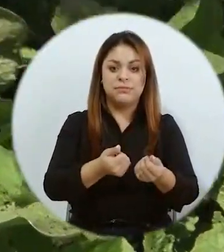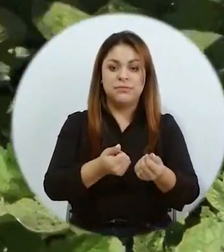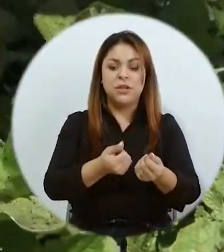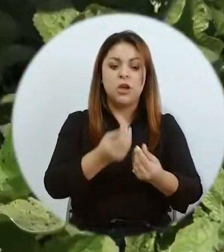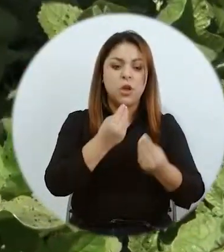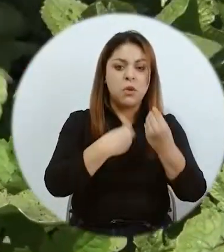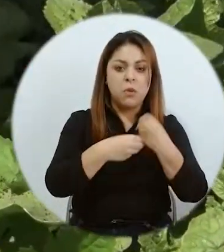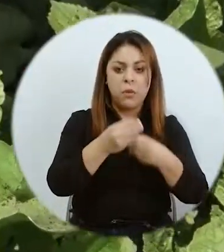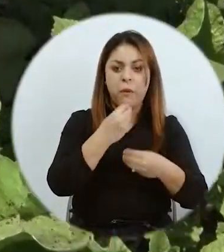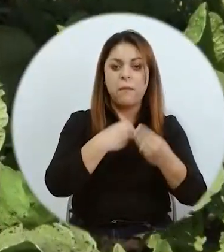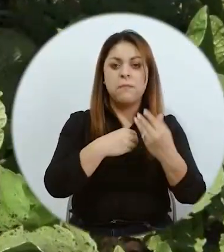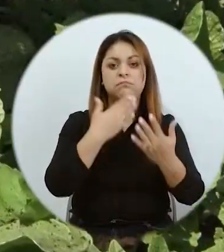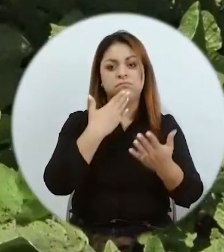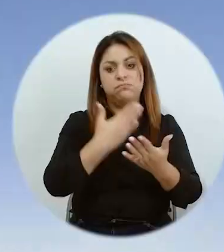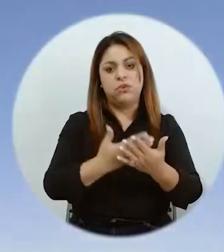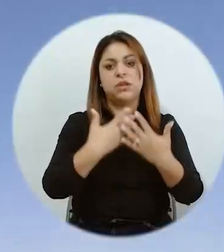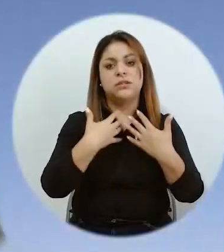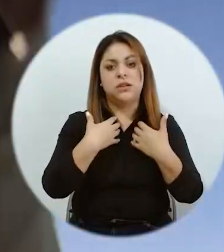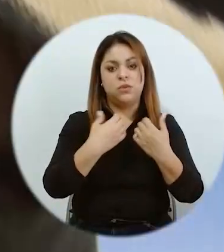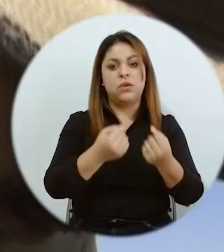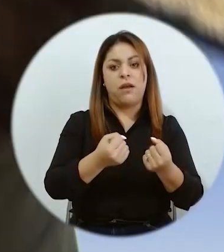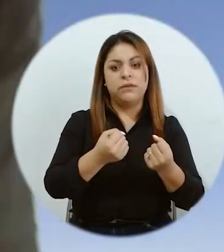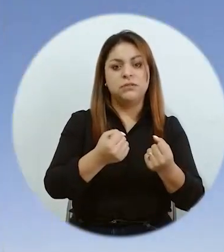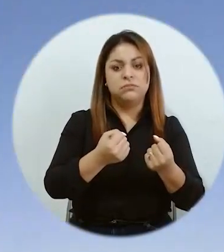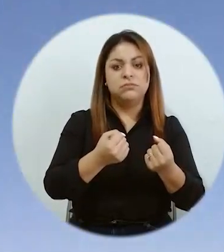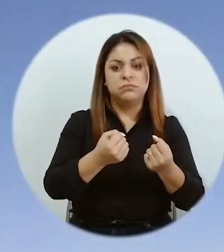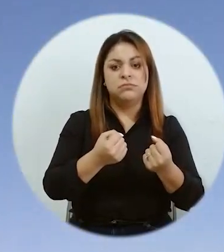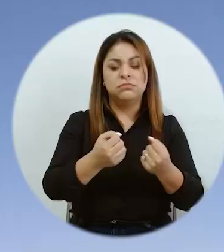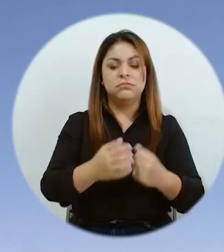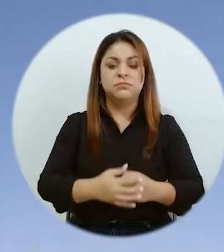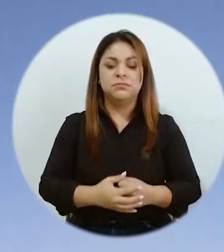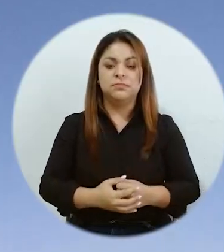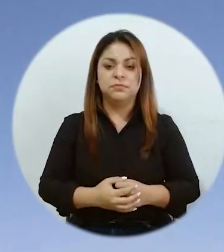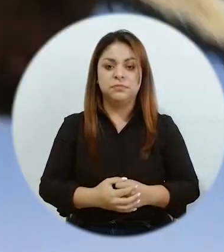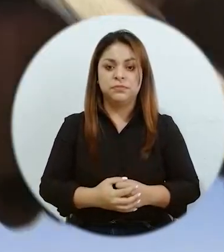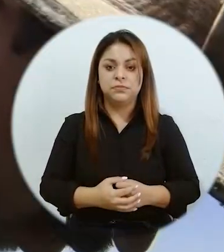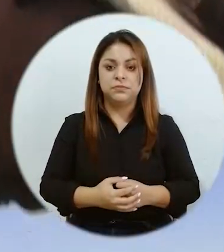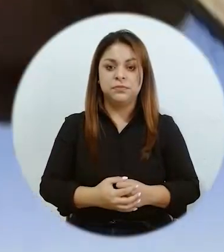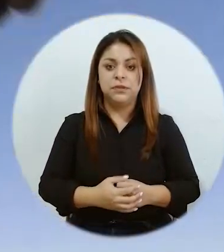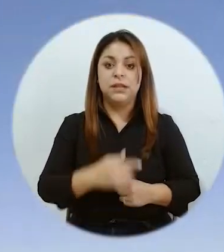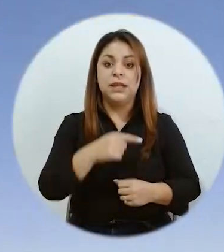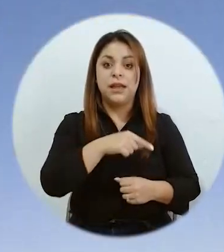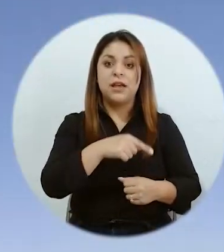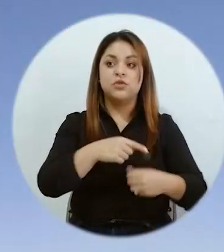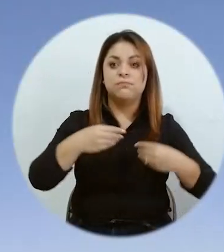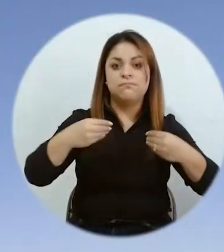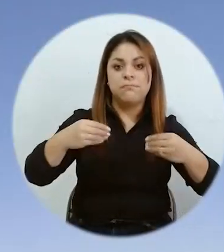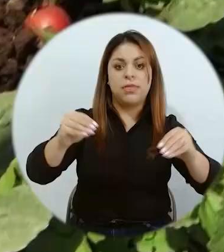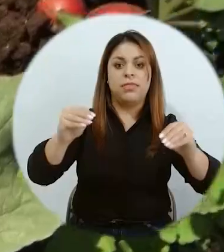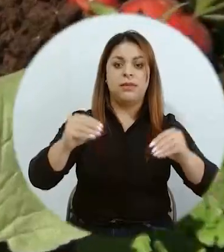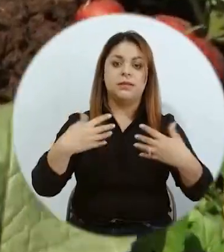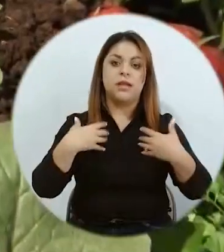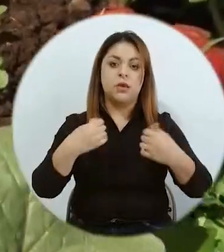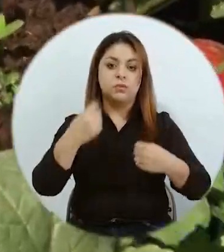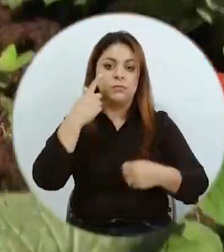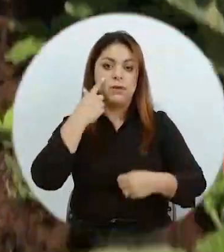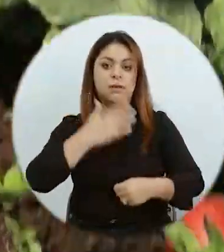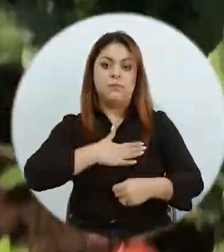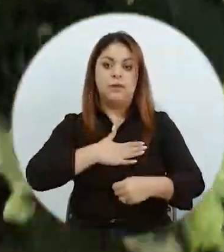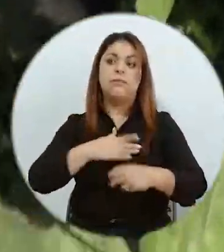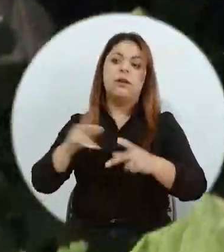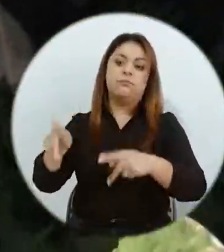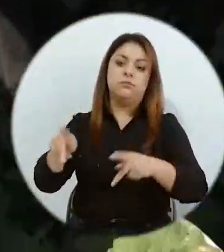produciendo comida saludable, o más que saludable, y se está vendiendo salud para